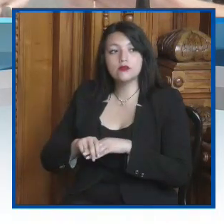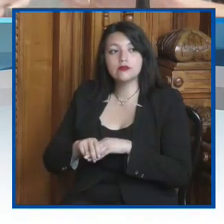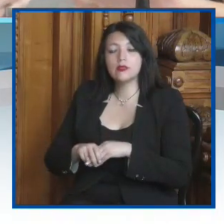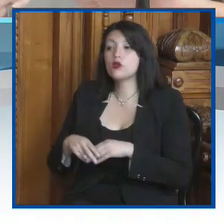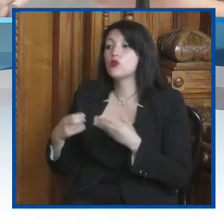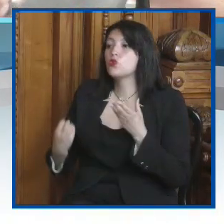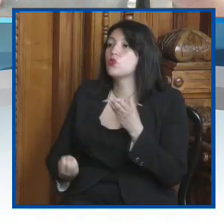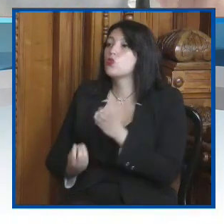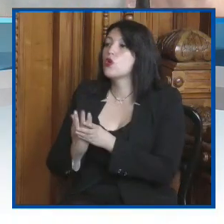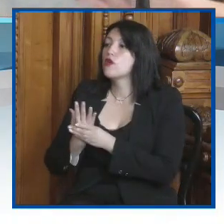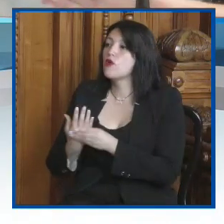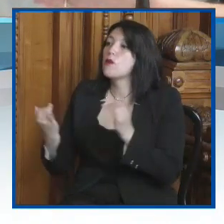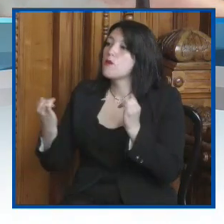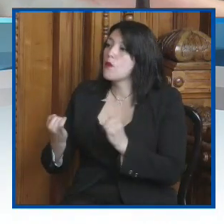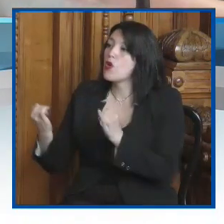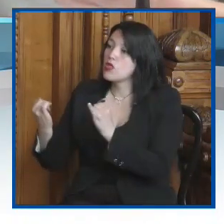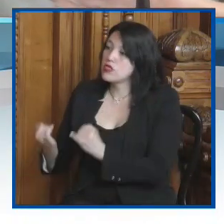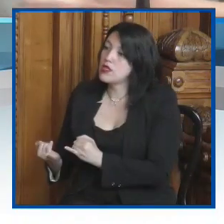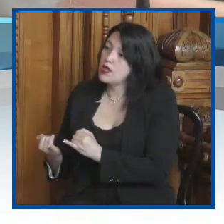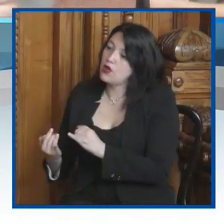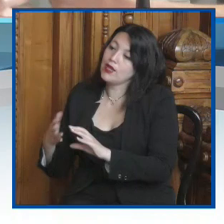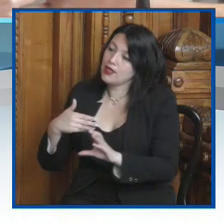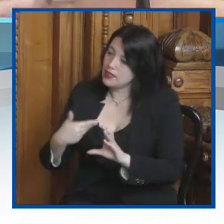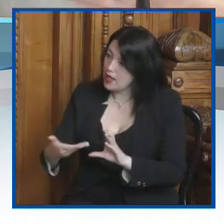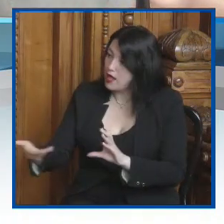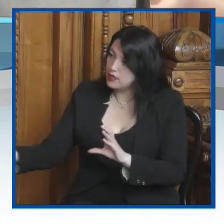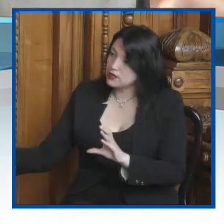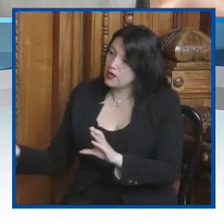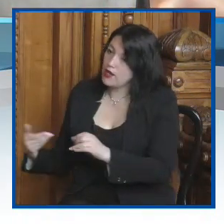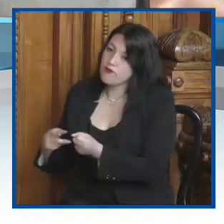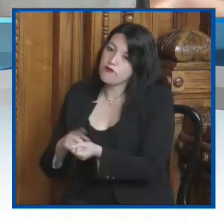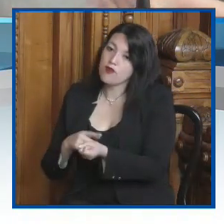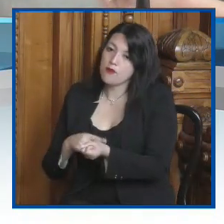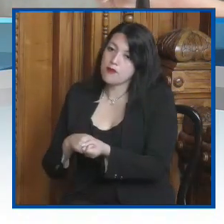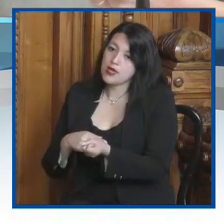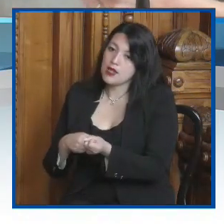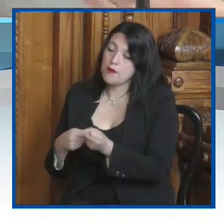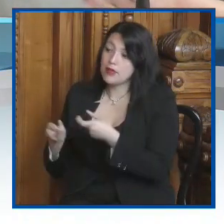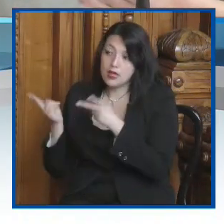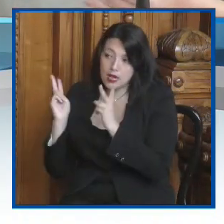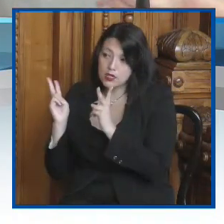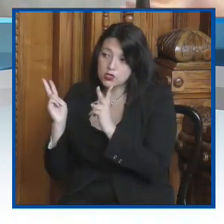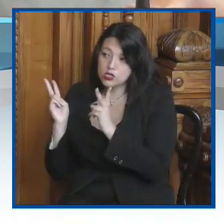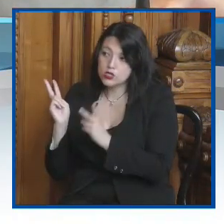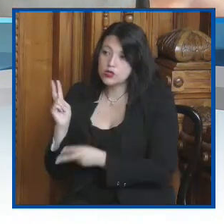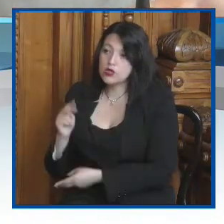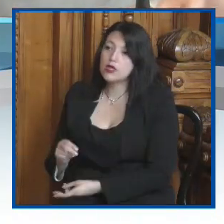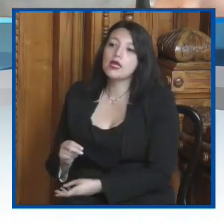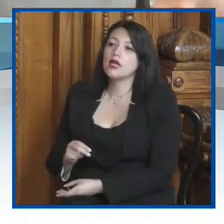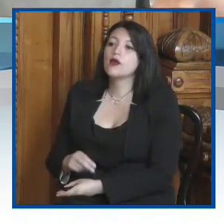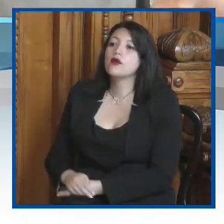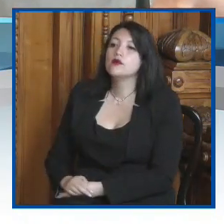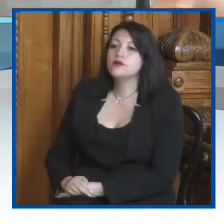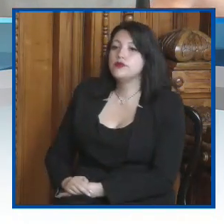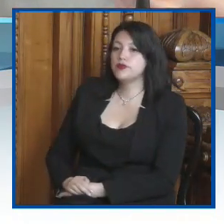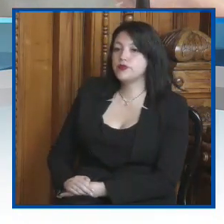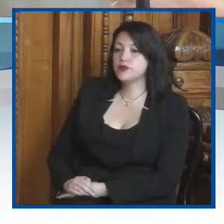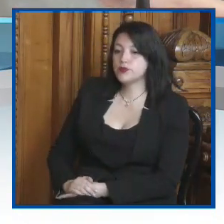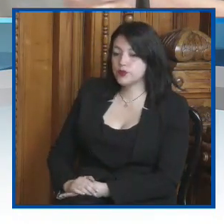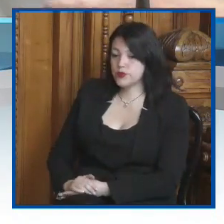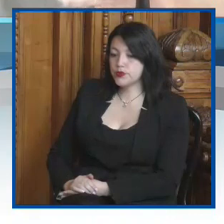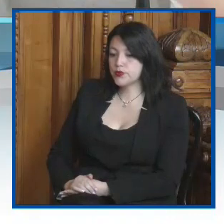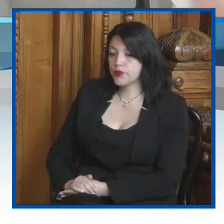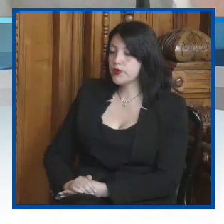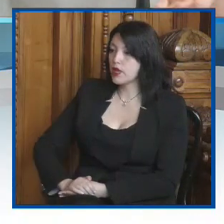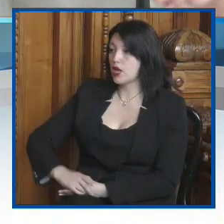nuevos modelos y a dárselos a nuestros familiares, gente que no tenía nada que ver con el derecho, para que nos diga si efectivamente se entendía o no se entendía. Pues